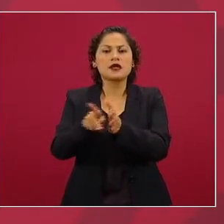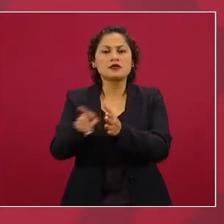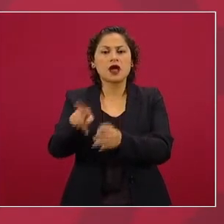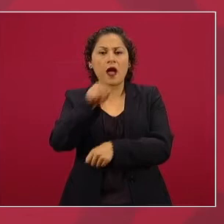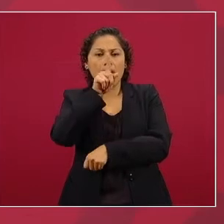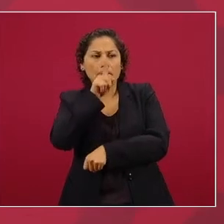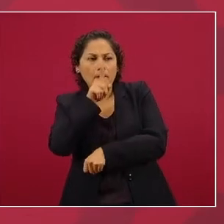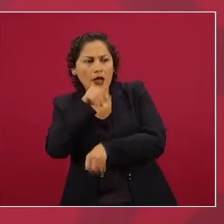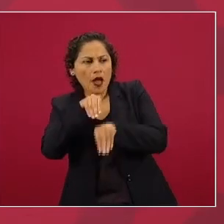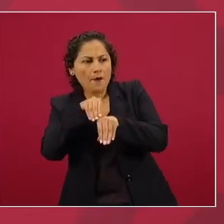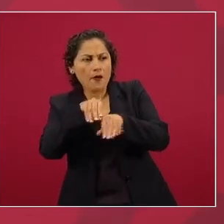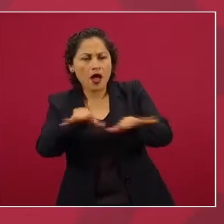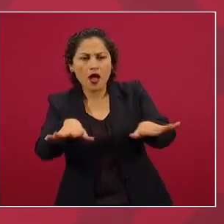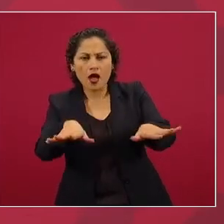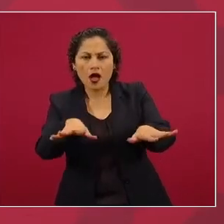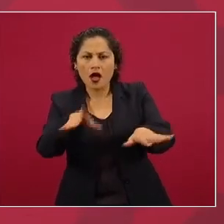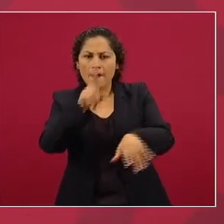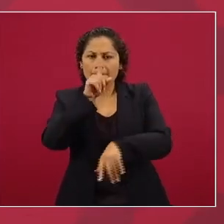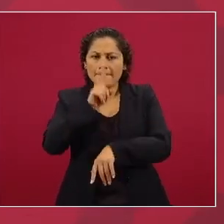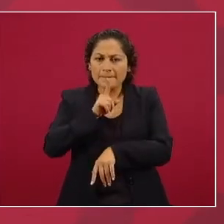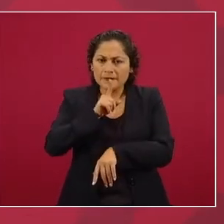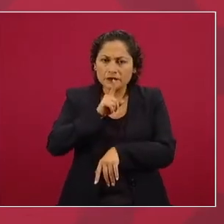calumnie,